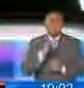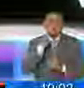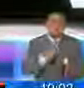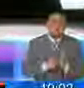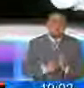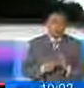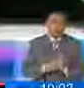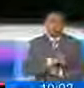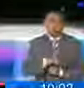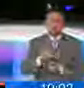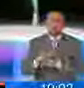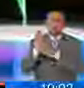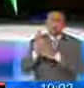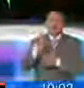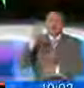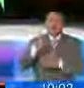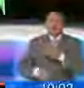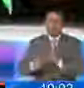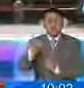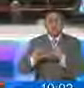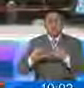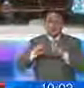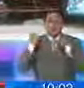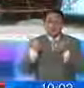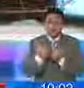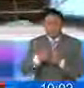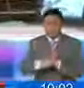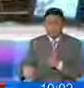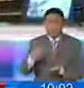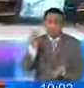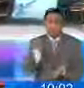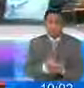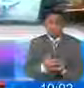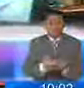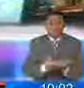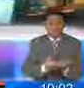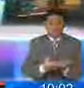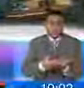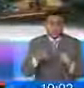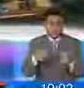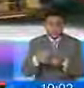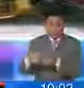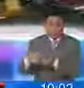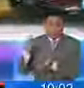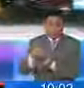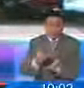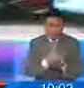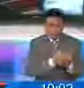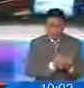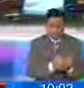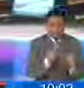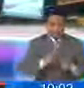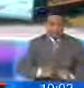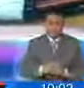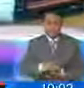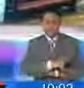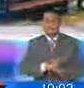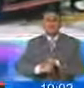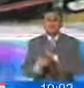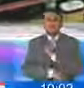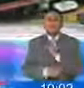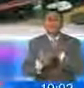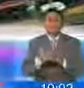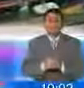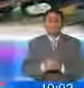se establecen sanciones a los legisladores que no asistan a sesiones del pleno y de las comisiones, además de que se incremente el monto de viáticos para